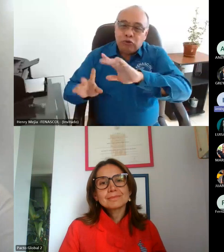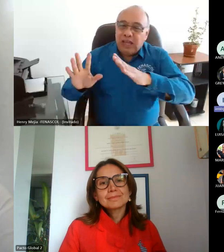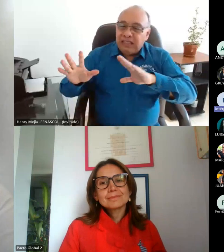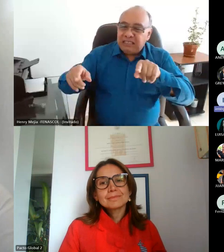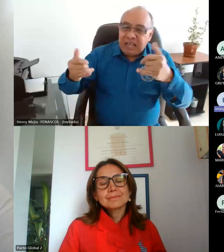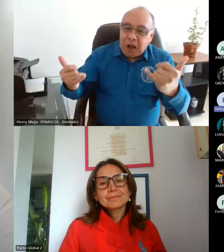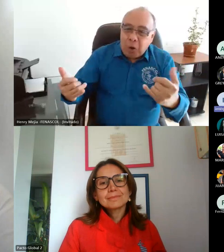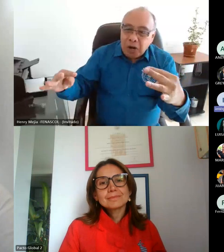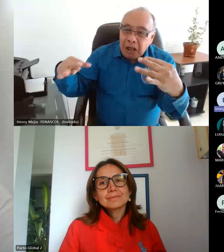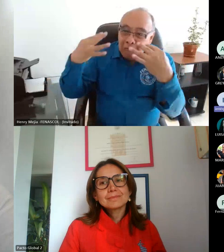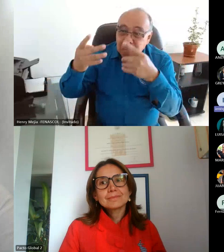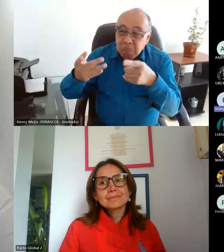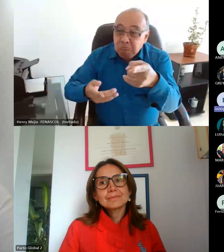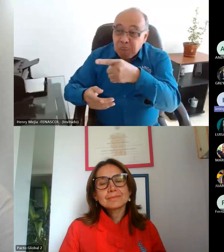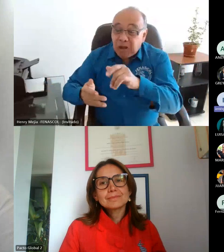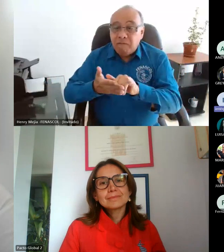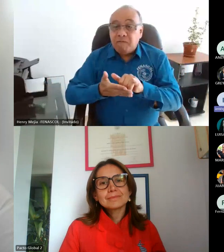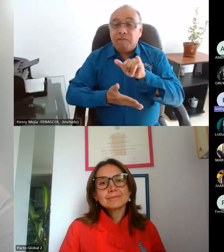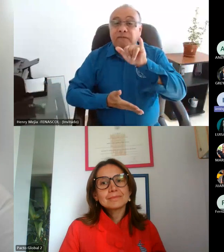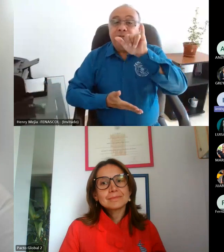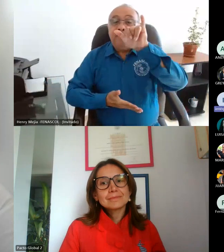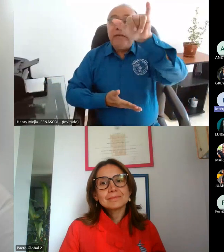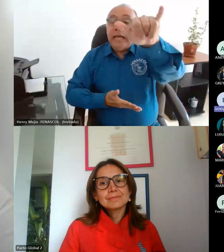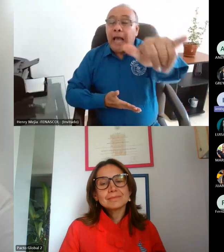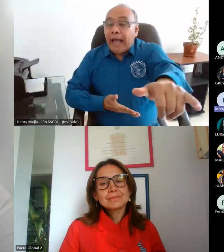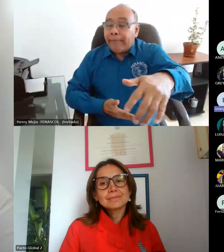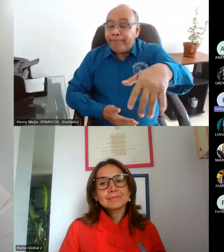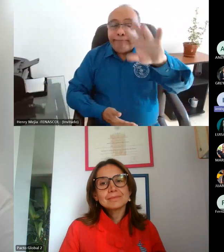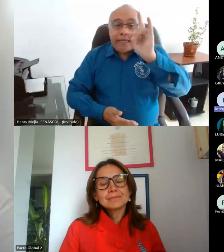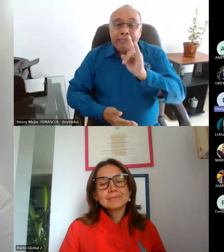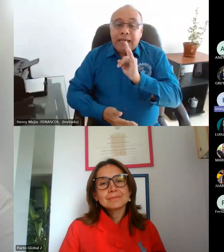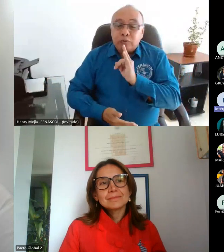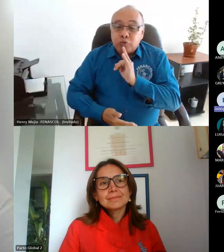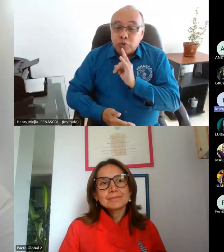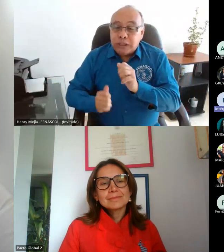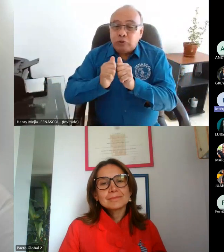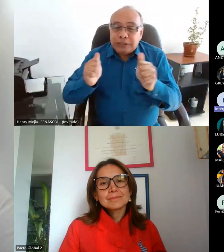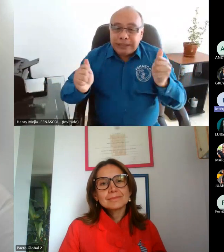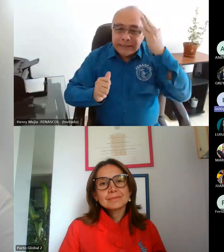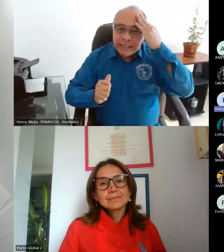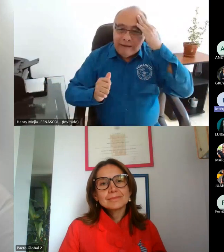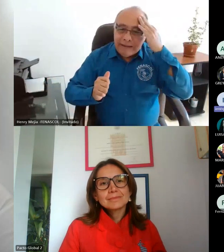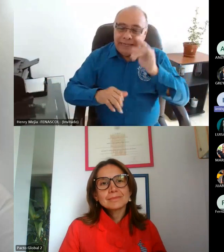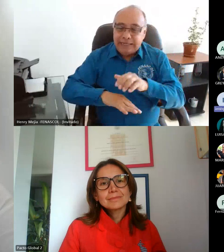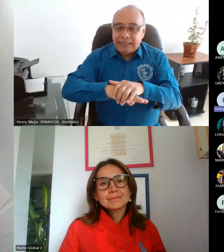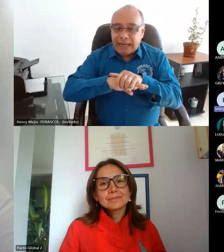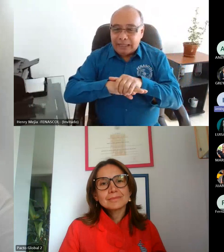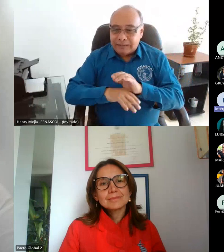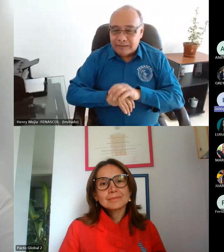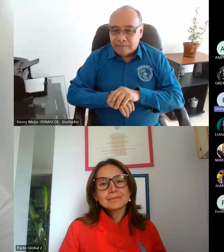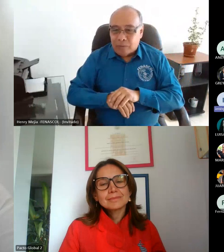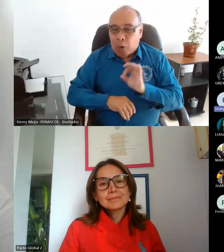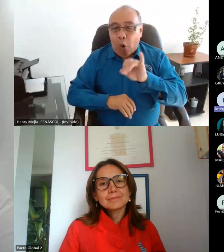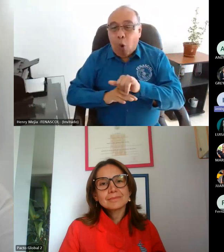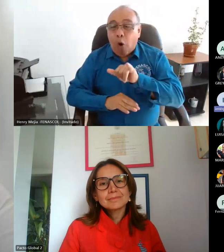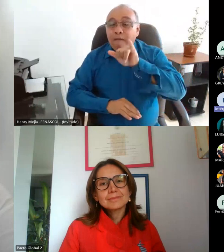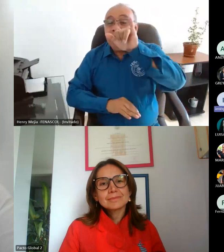Barreras del entorno eh De pronto imaginé lo alguna persona que nos esté